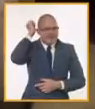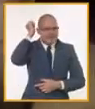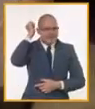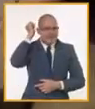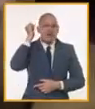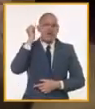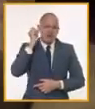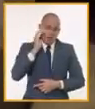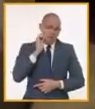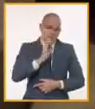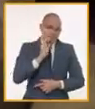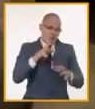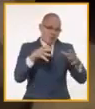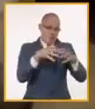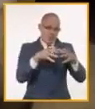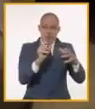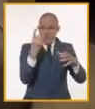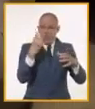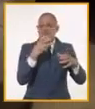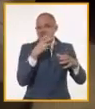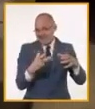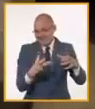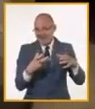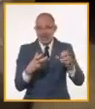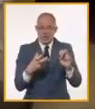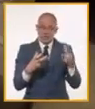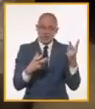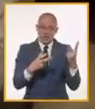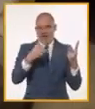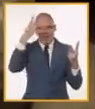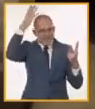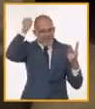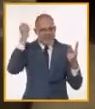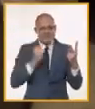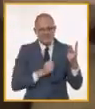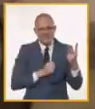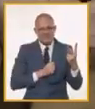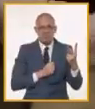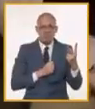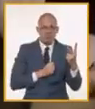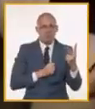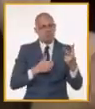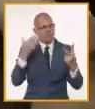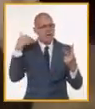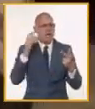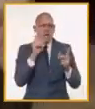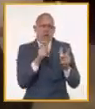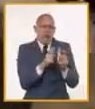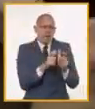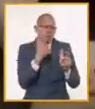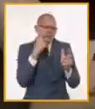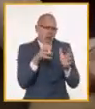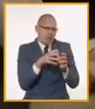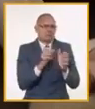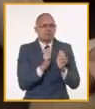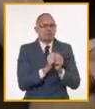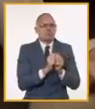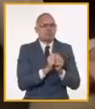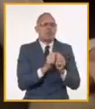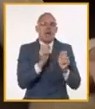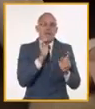era una columna, no se veía como frente, así tal, el título se hubo cuando aquello empezó a crecer, que Raúl lo narra por